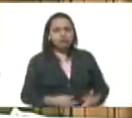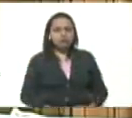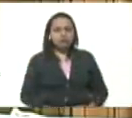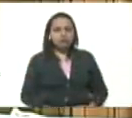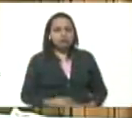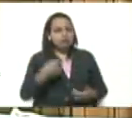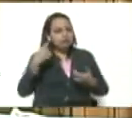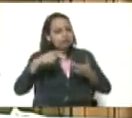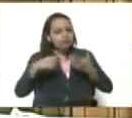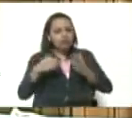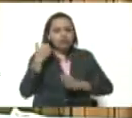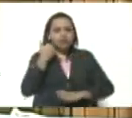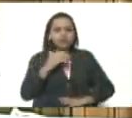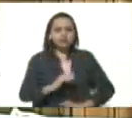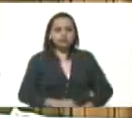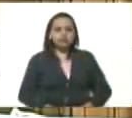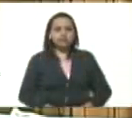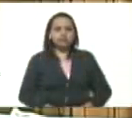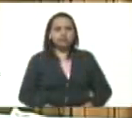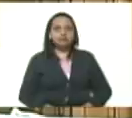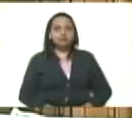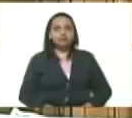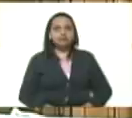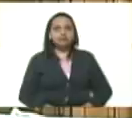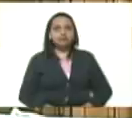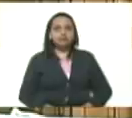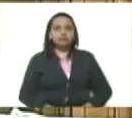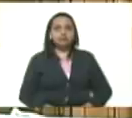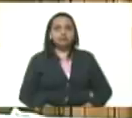etcétera, etcétera, etcétera,